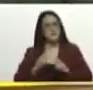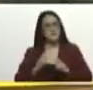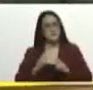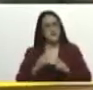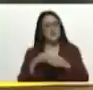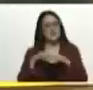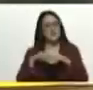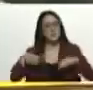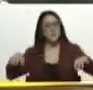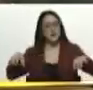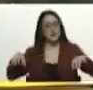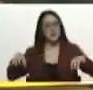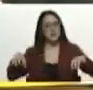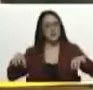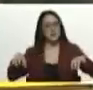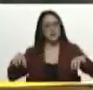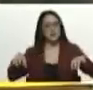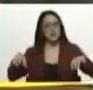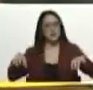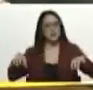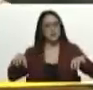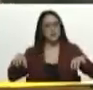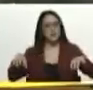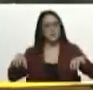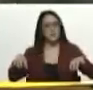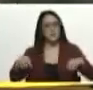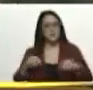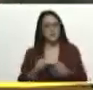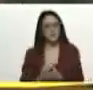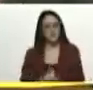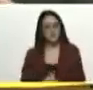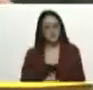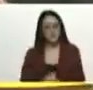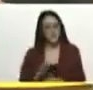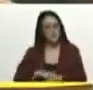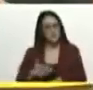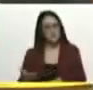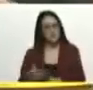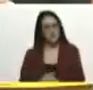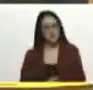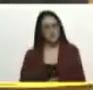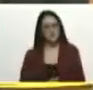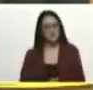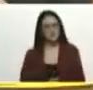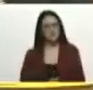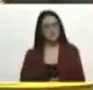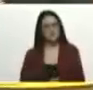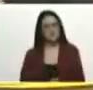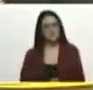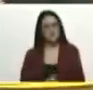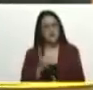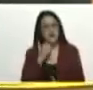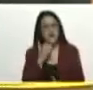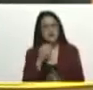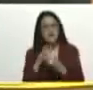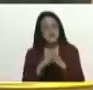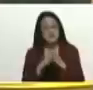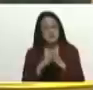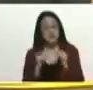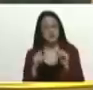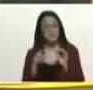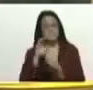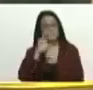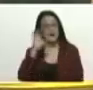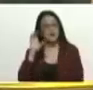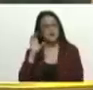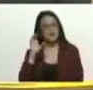separados de nosotros? ¿Por qué casi todos los países que